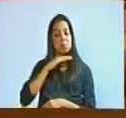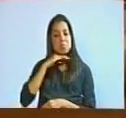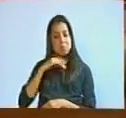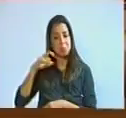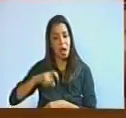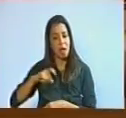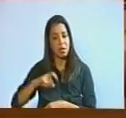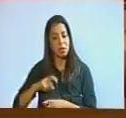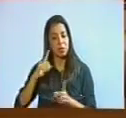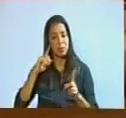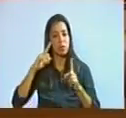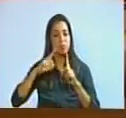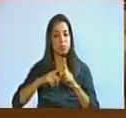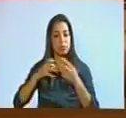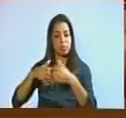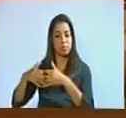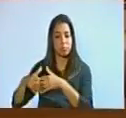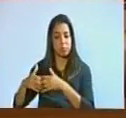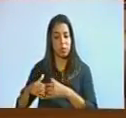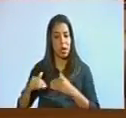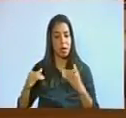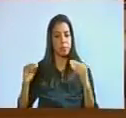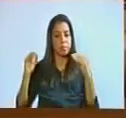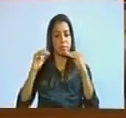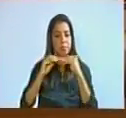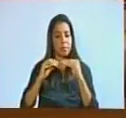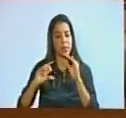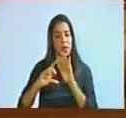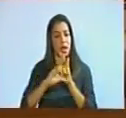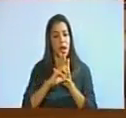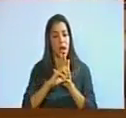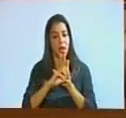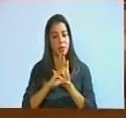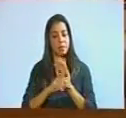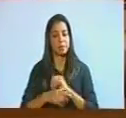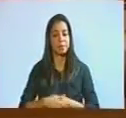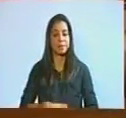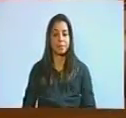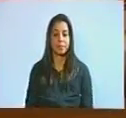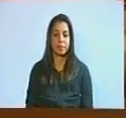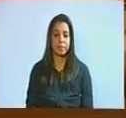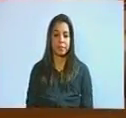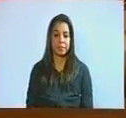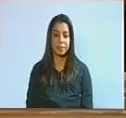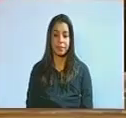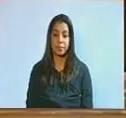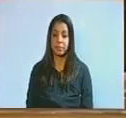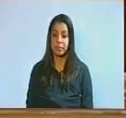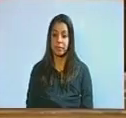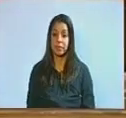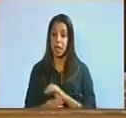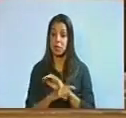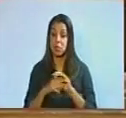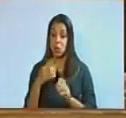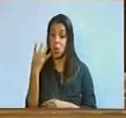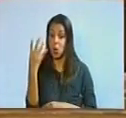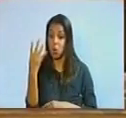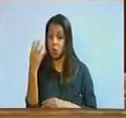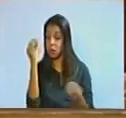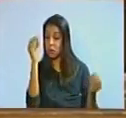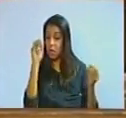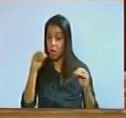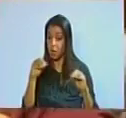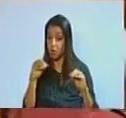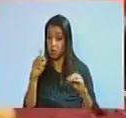las finalidades de la presente ley constitucional. Es todo. En consideración, artículo 4 sobre diálogo